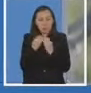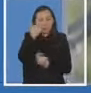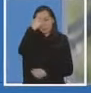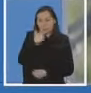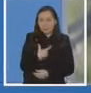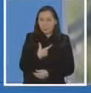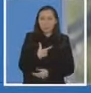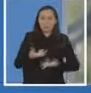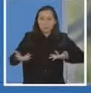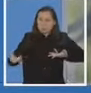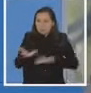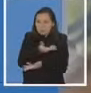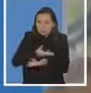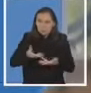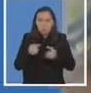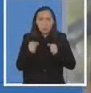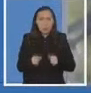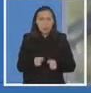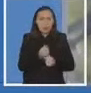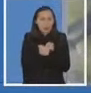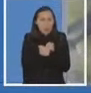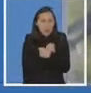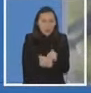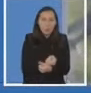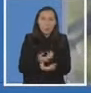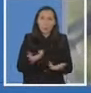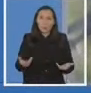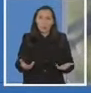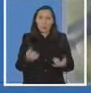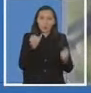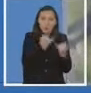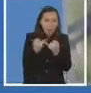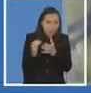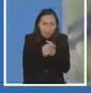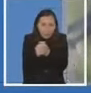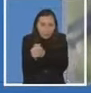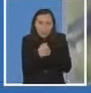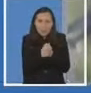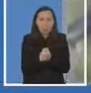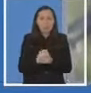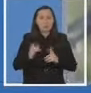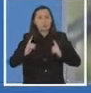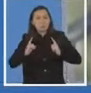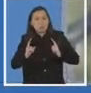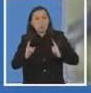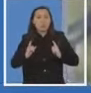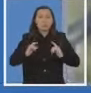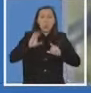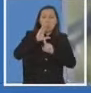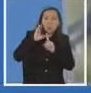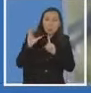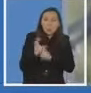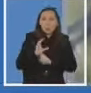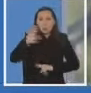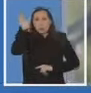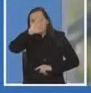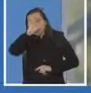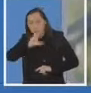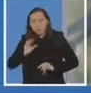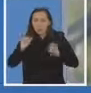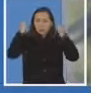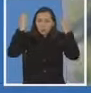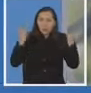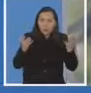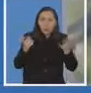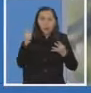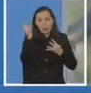a través de la convivencia, a través del amor, a través de la amistad, a través del ocio, de la cultura, de la recreación,